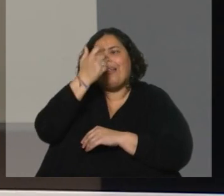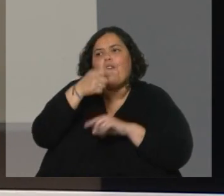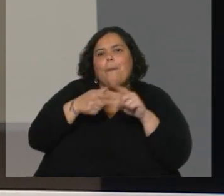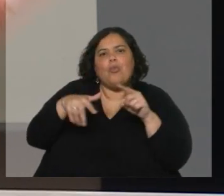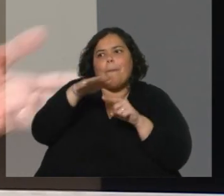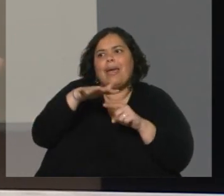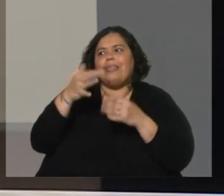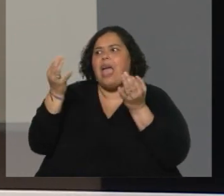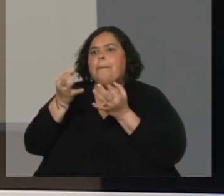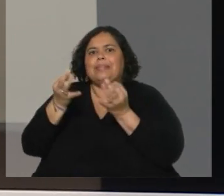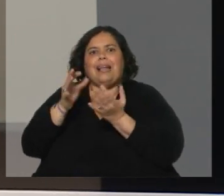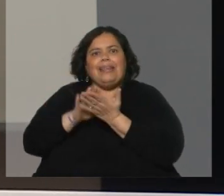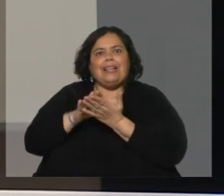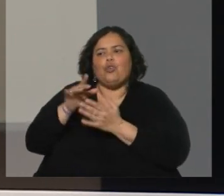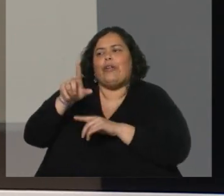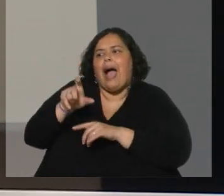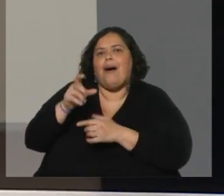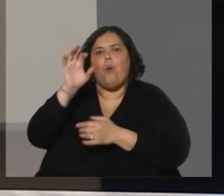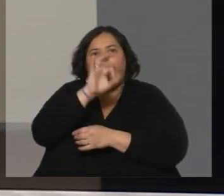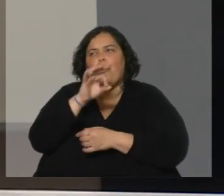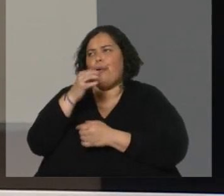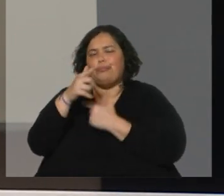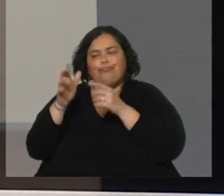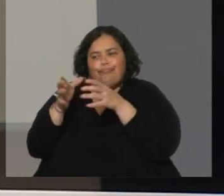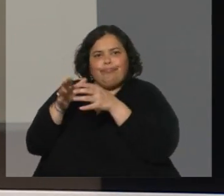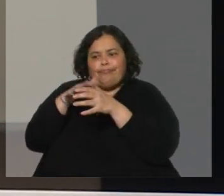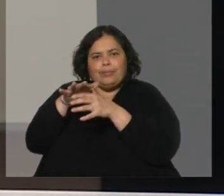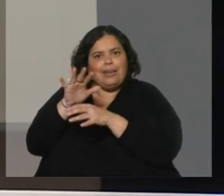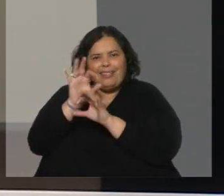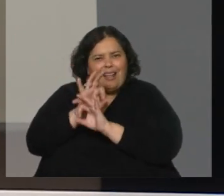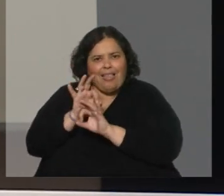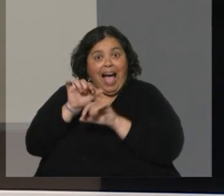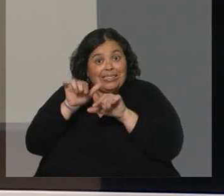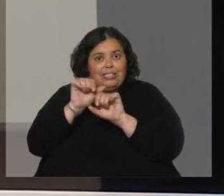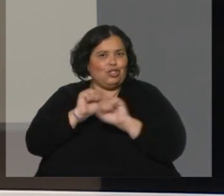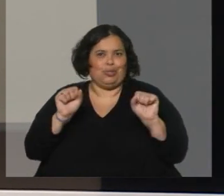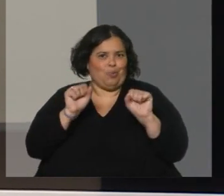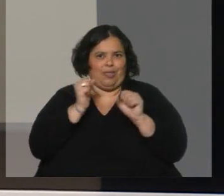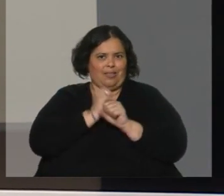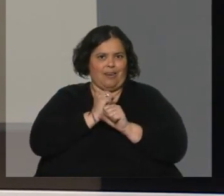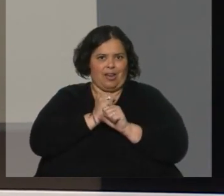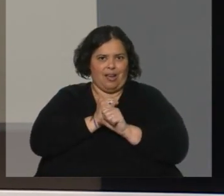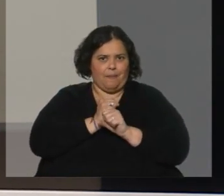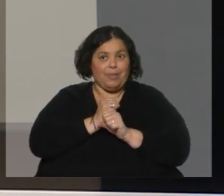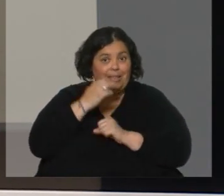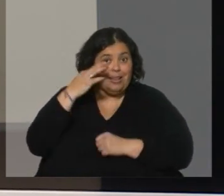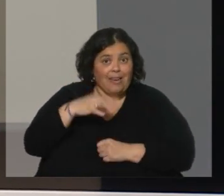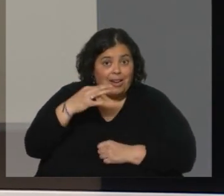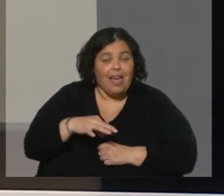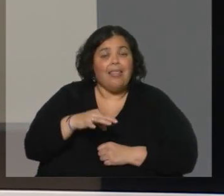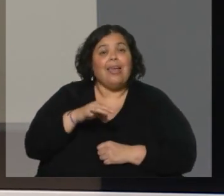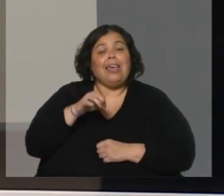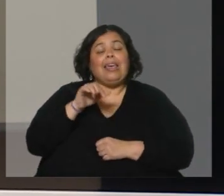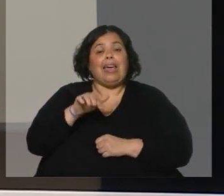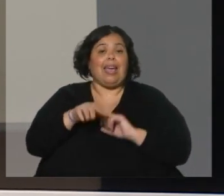en el tema de las aguas en el tema territorial así no se puede trabajar y la realidad es que lo que el producto